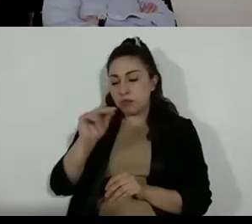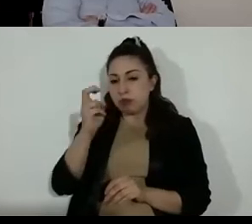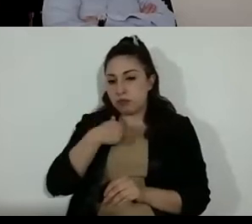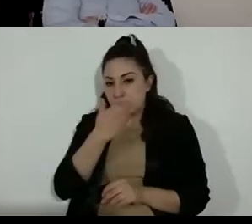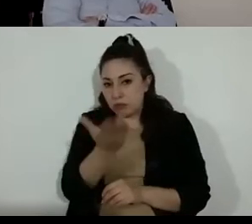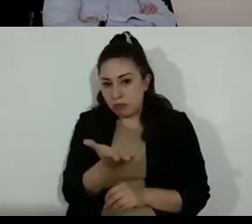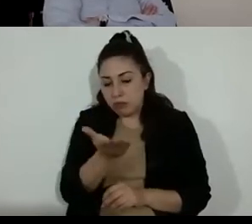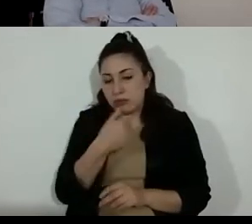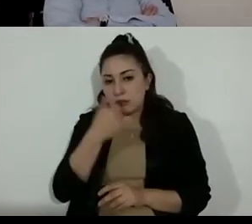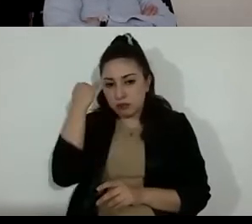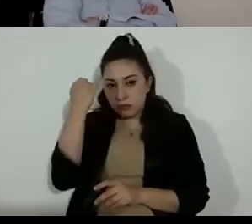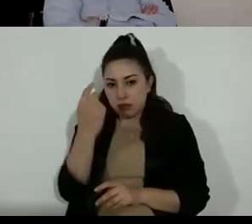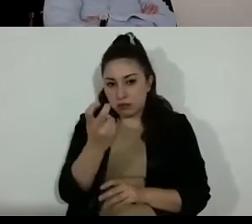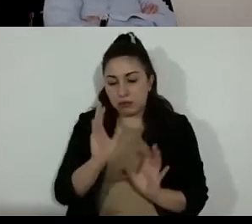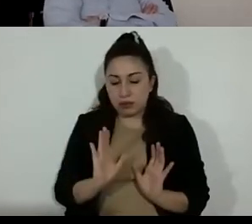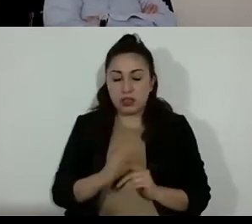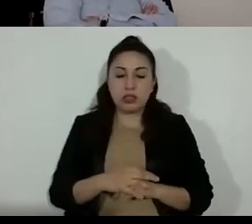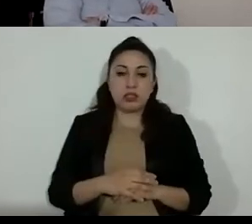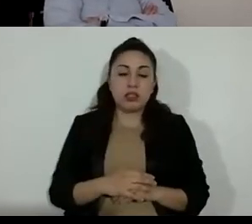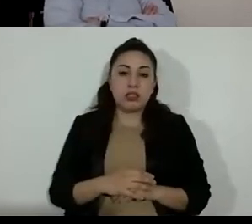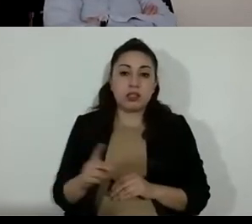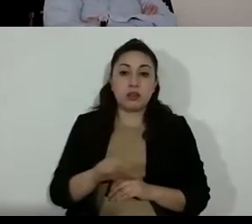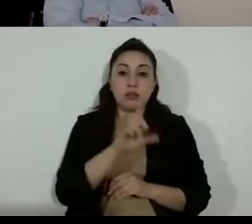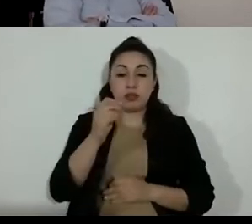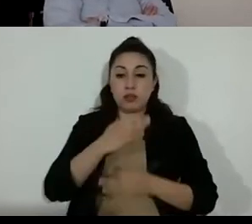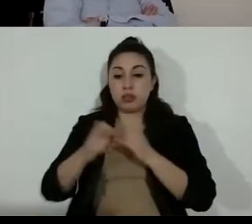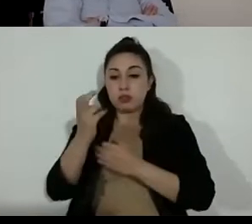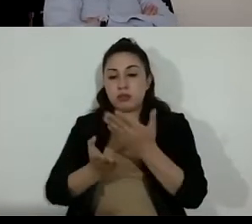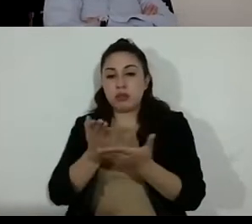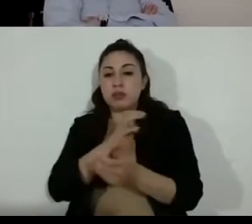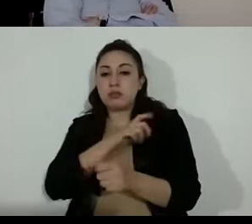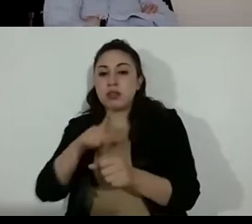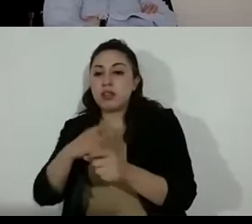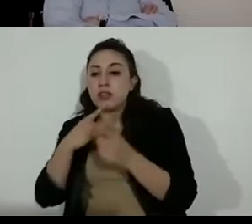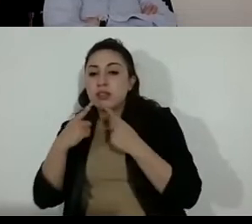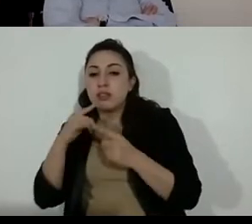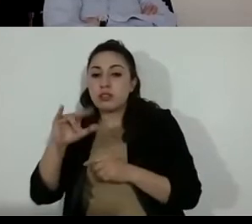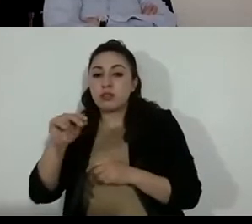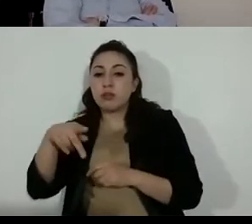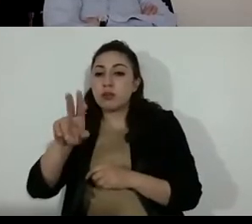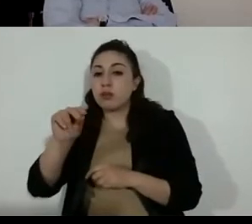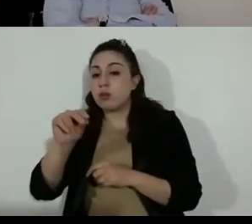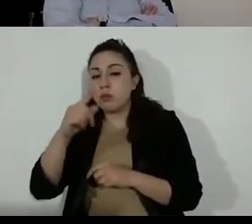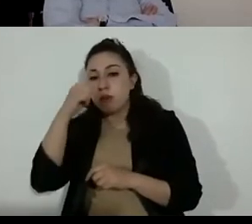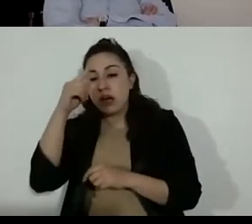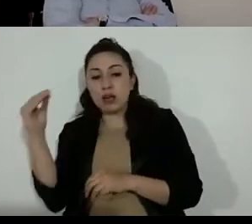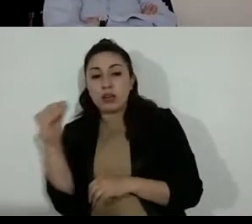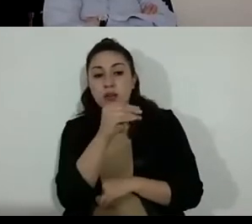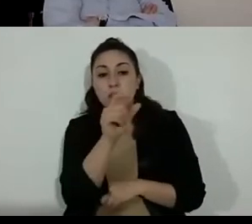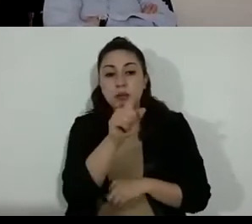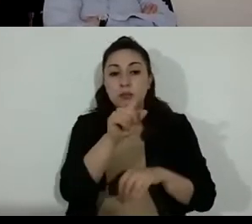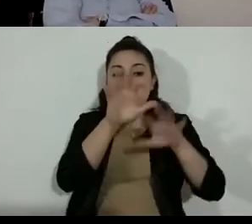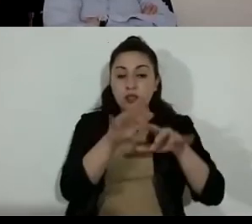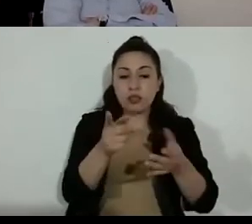inconvenientes, es mi propuesta, y ya después esas de manera particular, pero ya no como parte del mismo